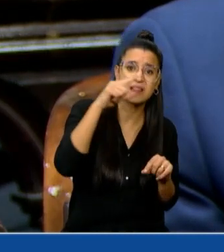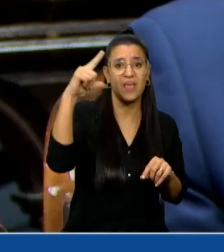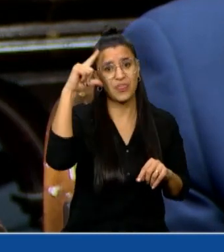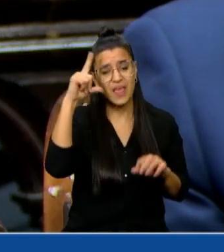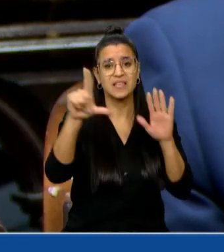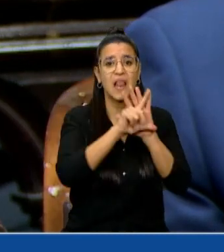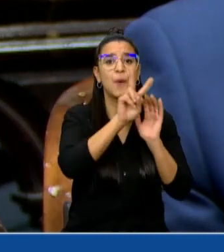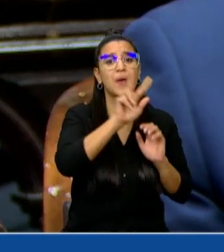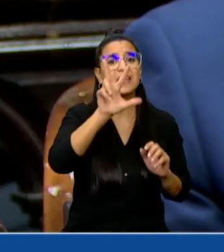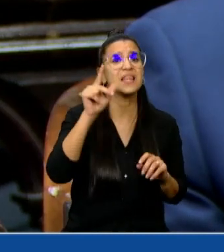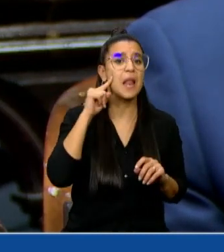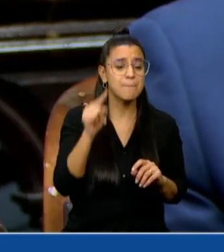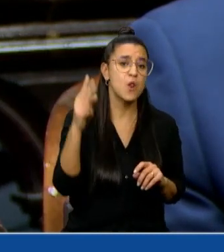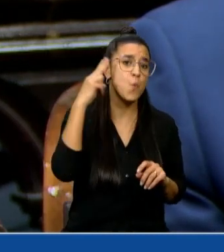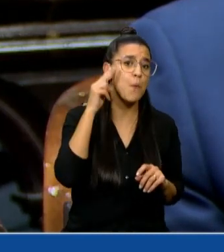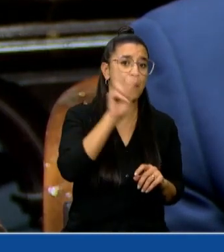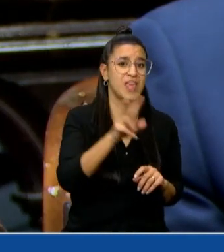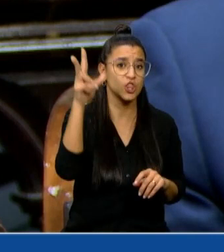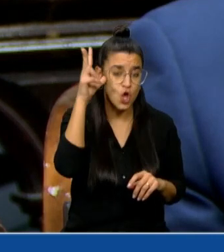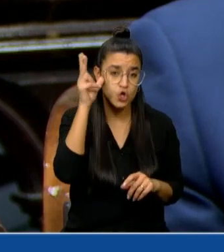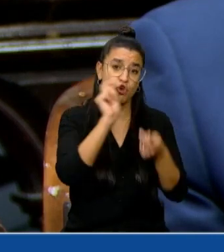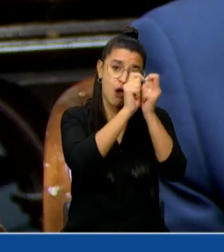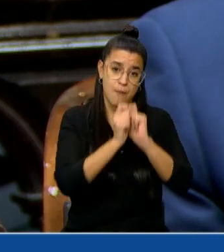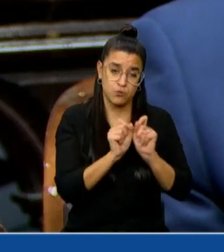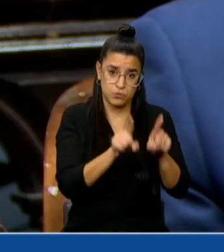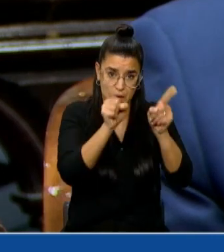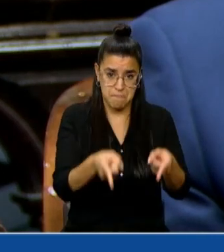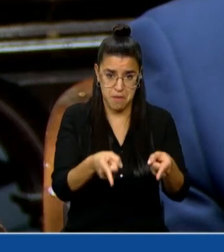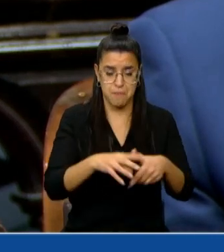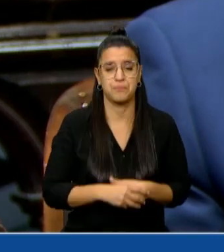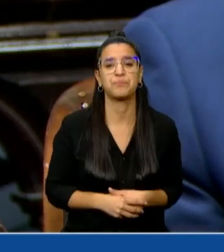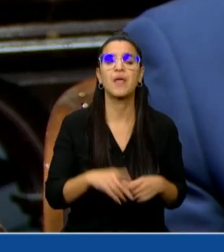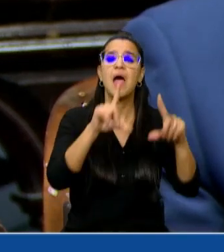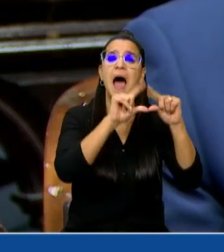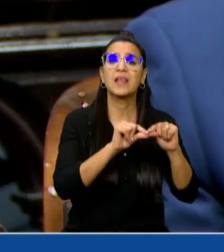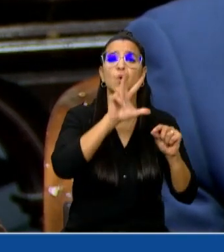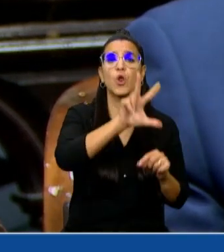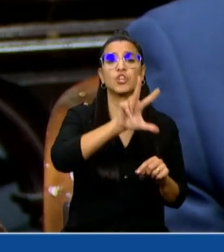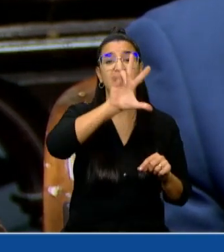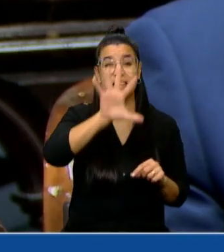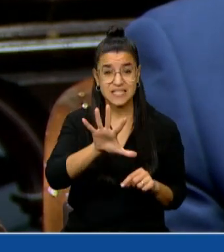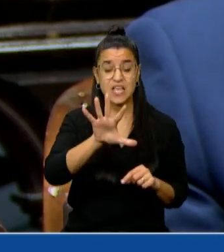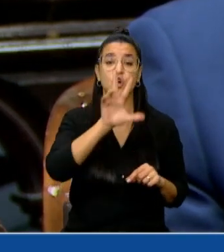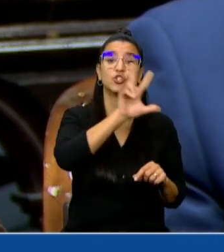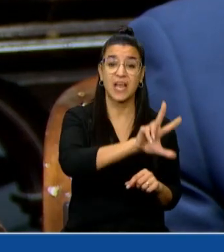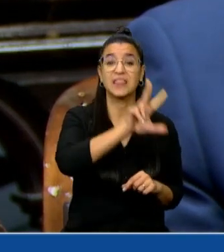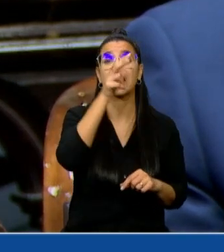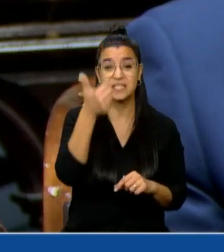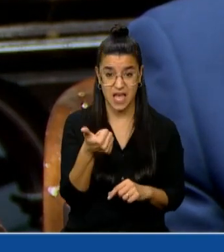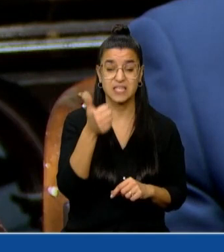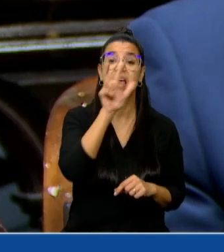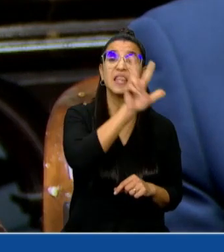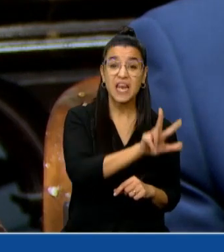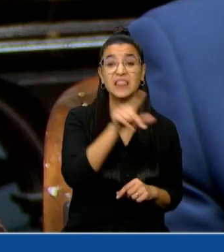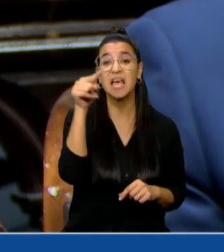Ley 23.928 y sus modificaciones. El artículo 35, 36